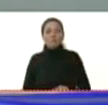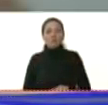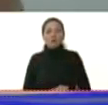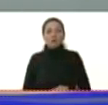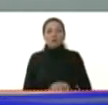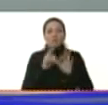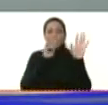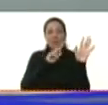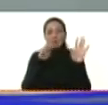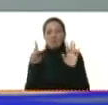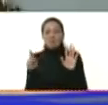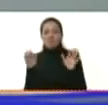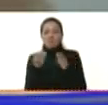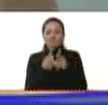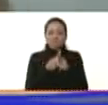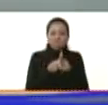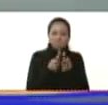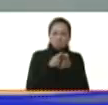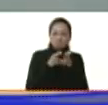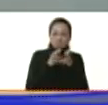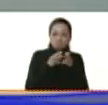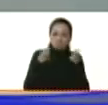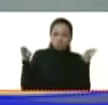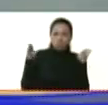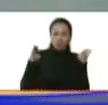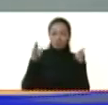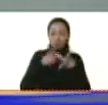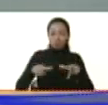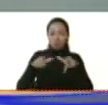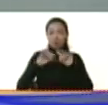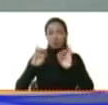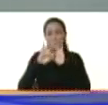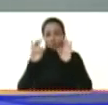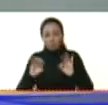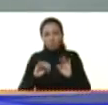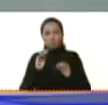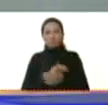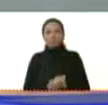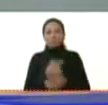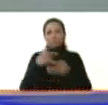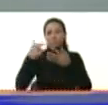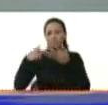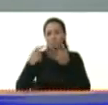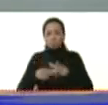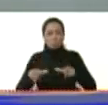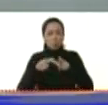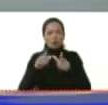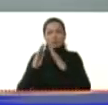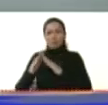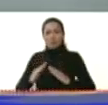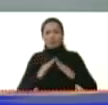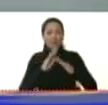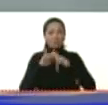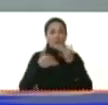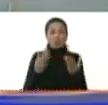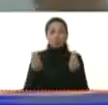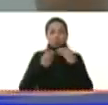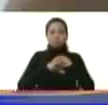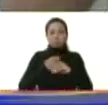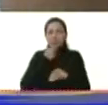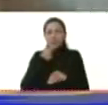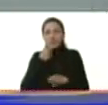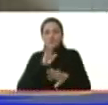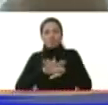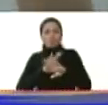dos cuartos, dos baños, sala, comedor, cocina, porche. Aquí el conjunto quedó muy bonito